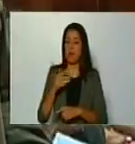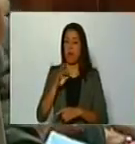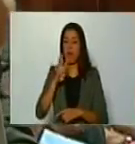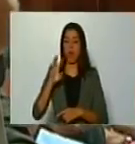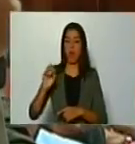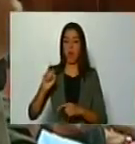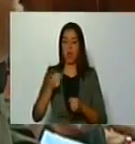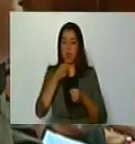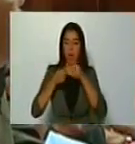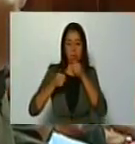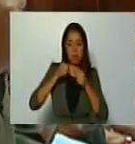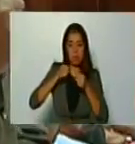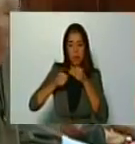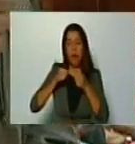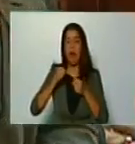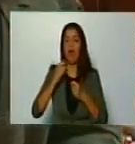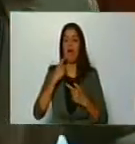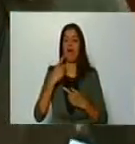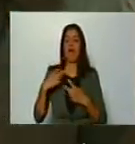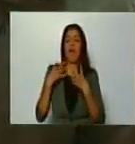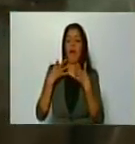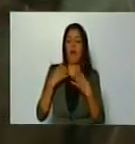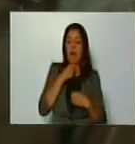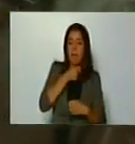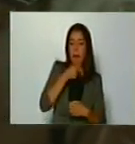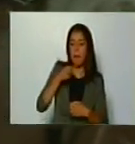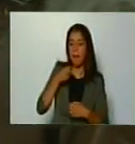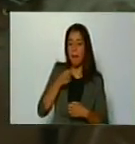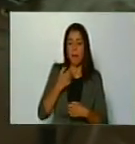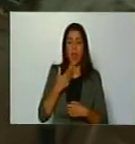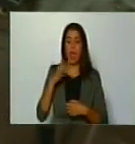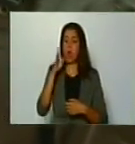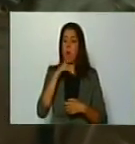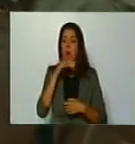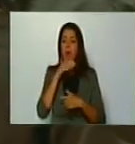micrófonos al frente de Venezuela y del mundo, sin tener apoyo desde afuera?